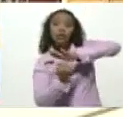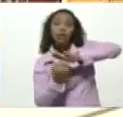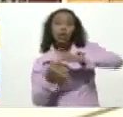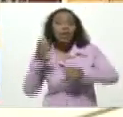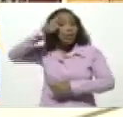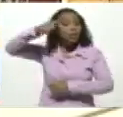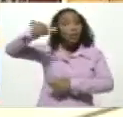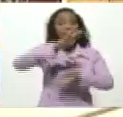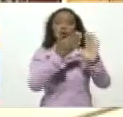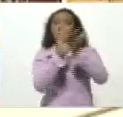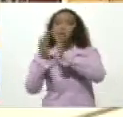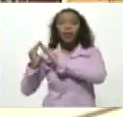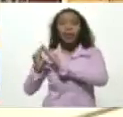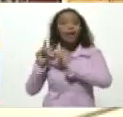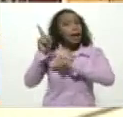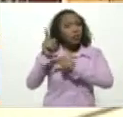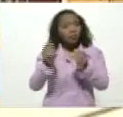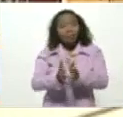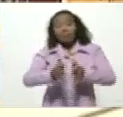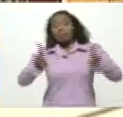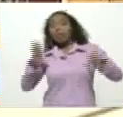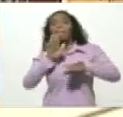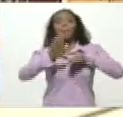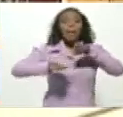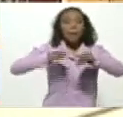ciudades comunales. Es un inmenso paso.